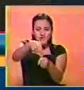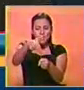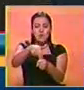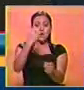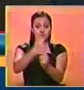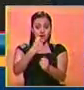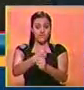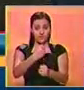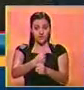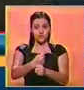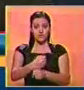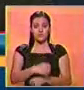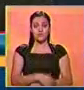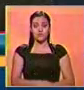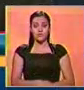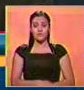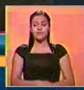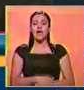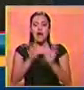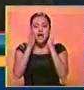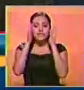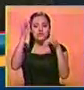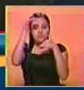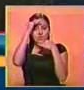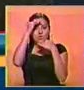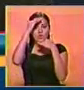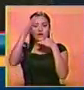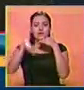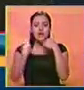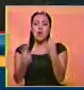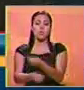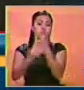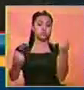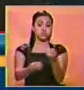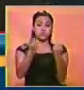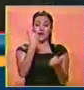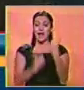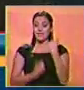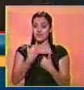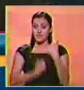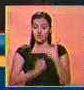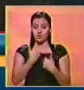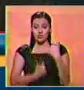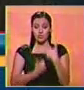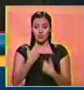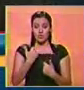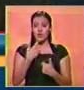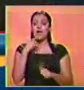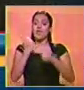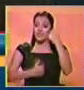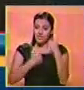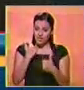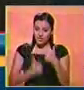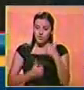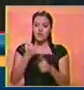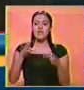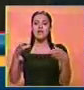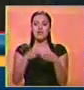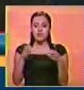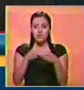de sus funciones, se dedicó a promover la candidatura de la opción electoral del